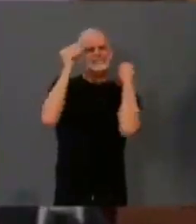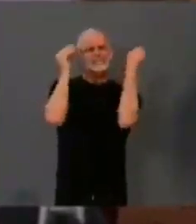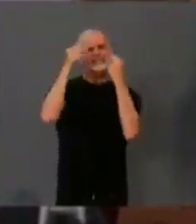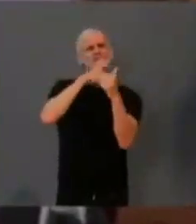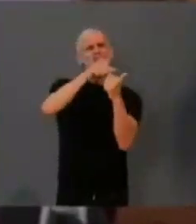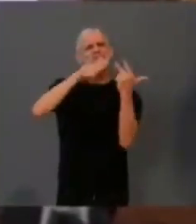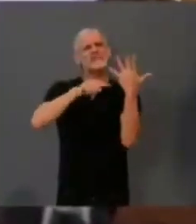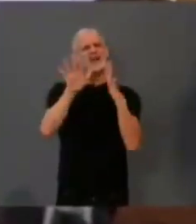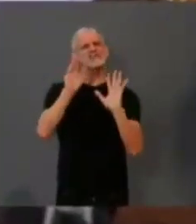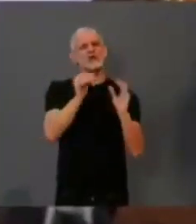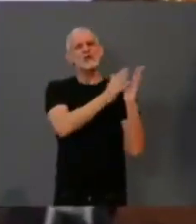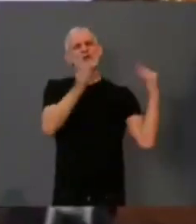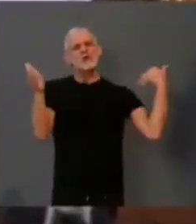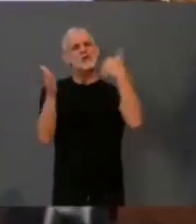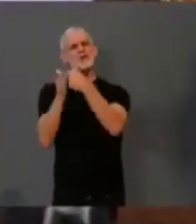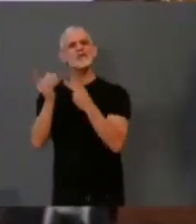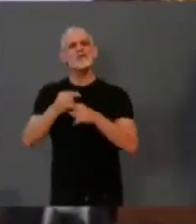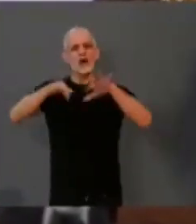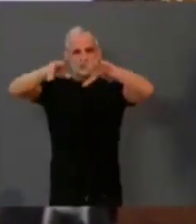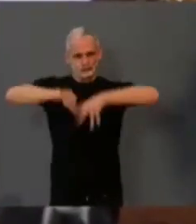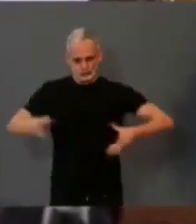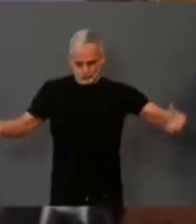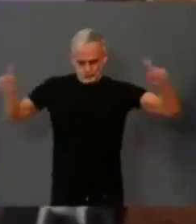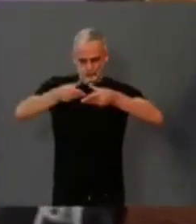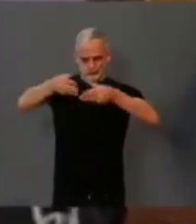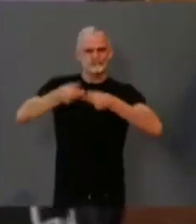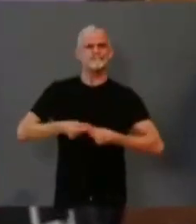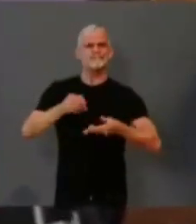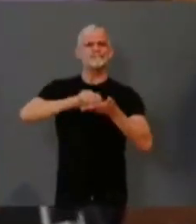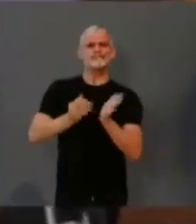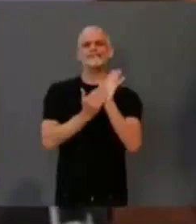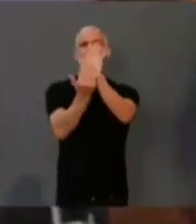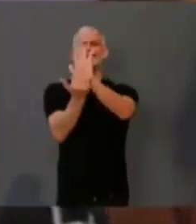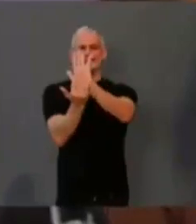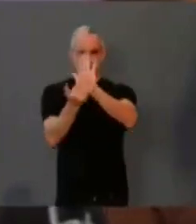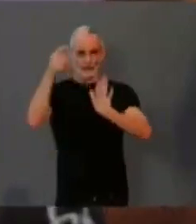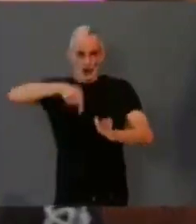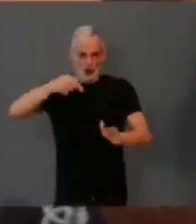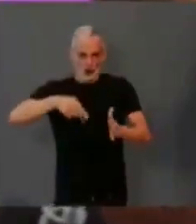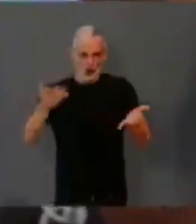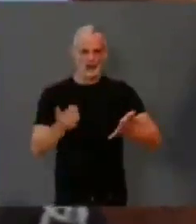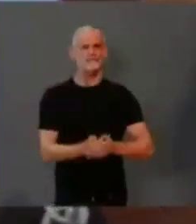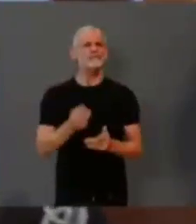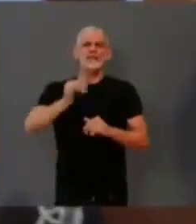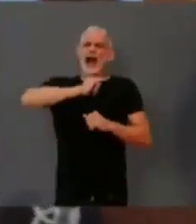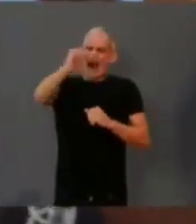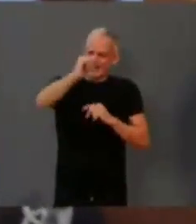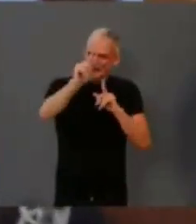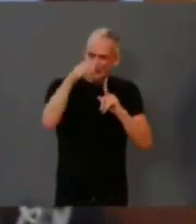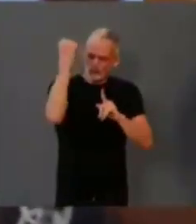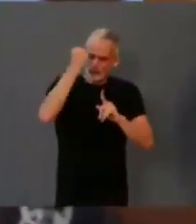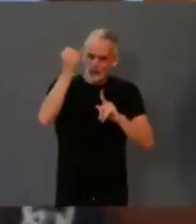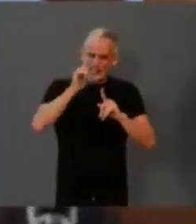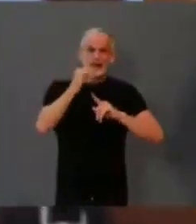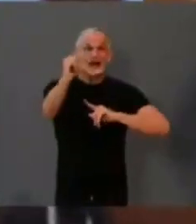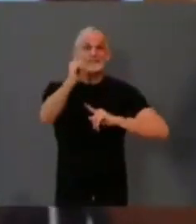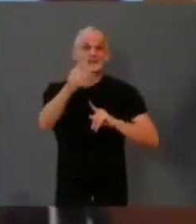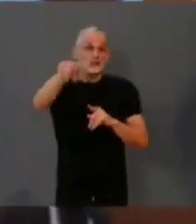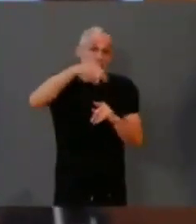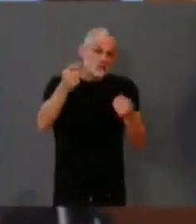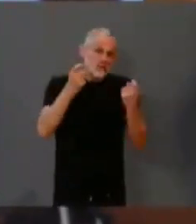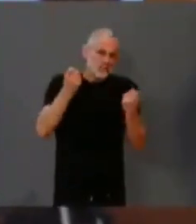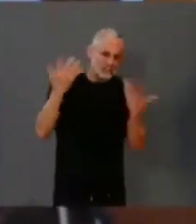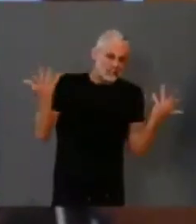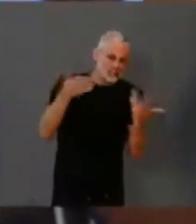culminar en el día de hoy con la presentación de un documento documento muy importante paso un aviso importante que es que quienes lo